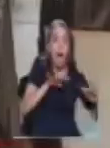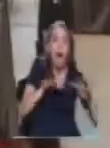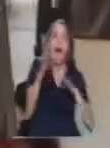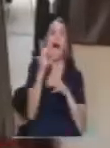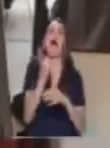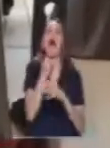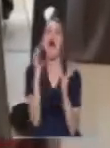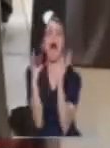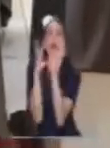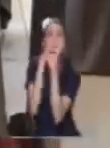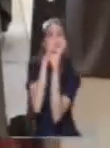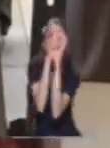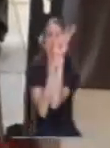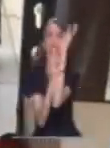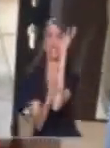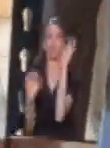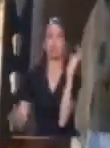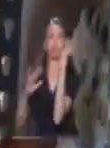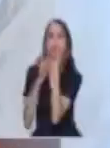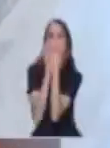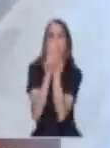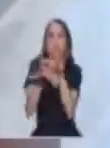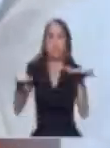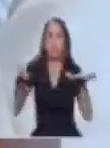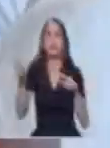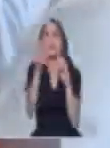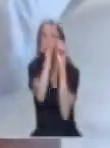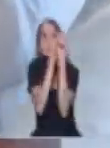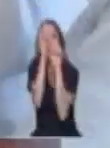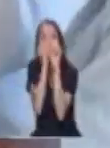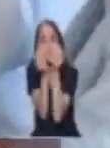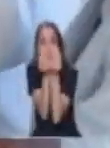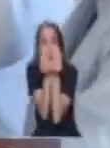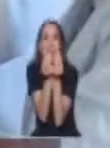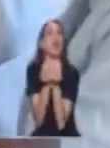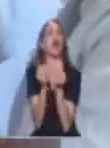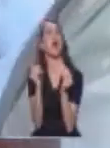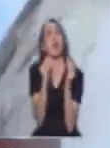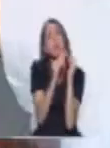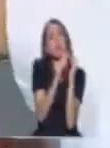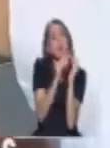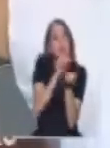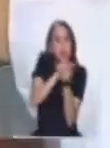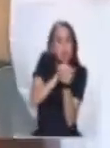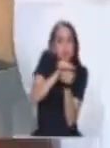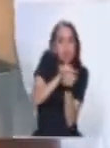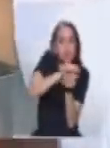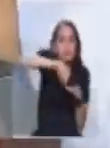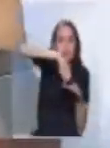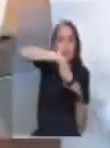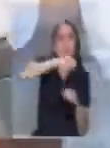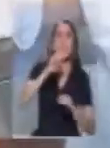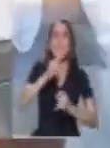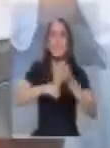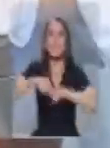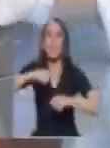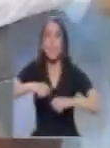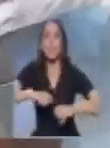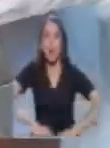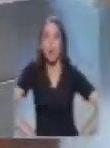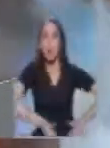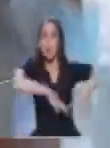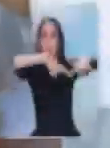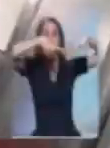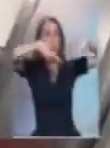Robinson Crusoe, pero el proyecto no solo busca la extracción y preparación doméstica de los frutos, sino la venta a mayor escala con